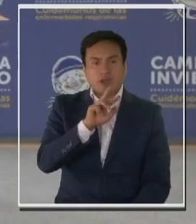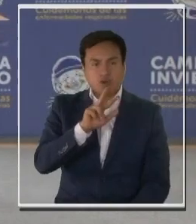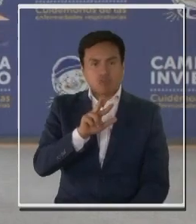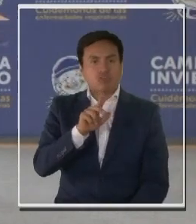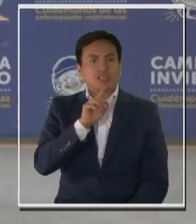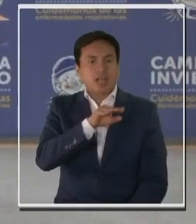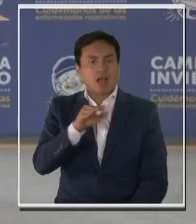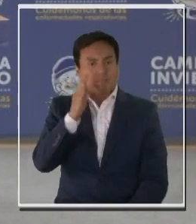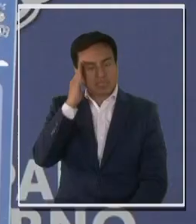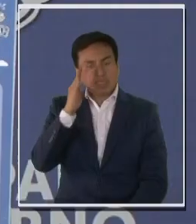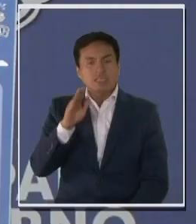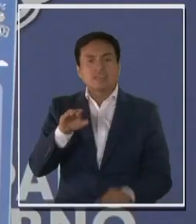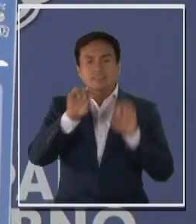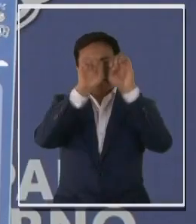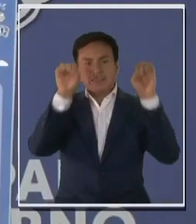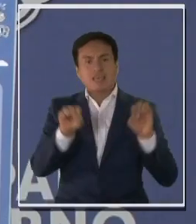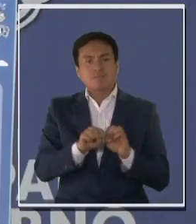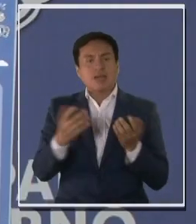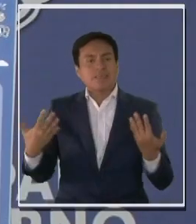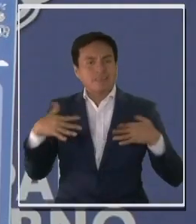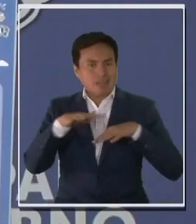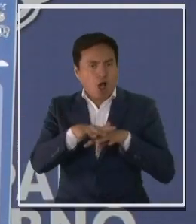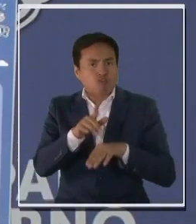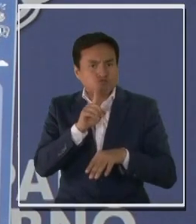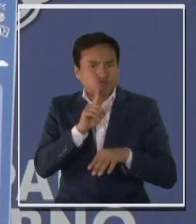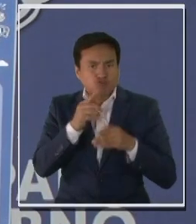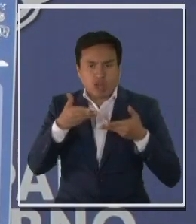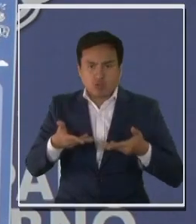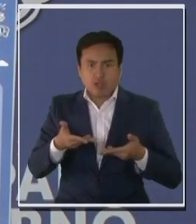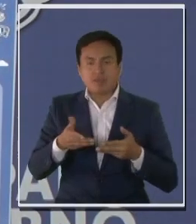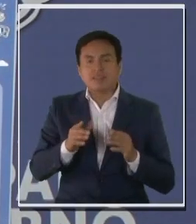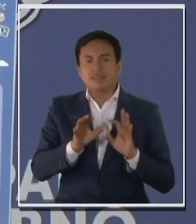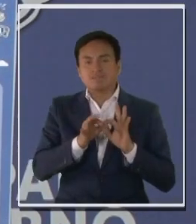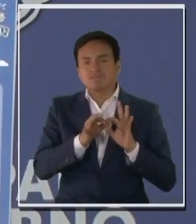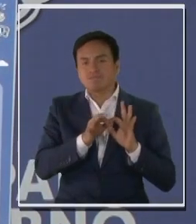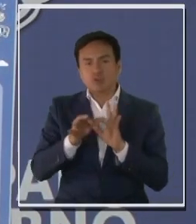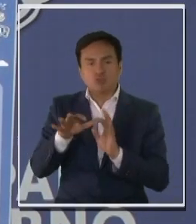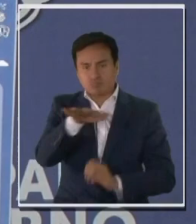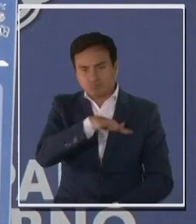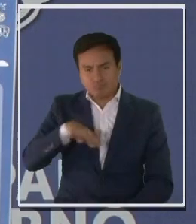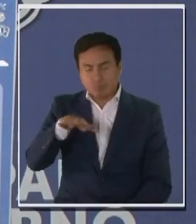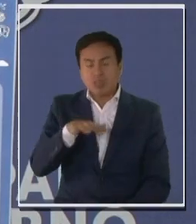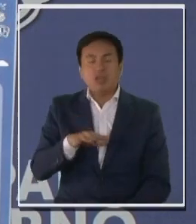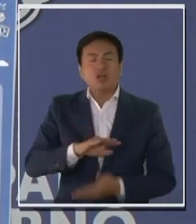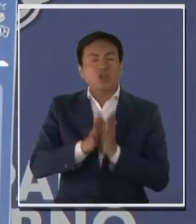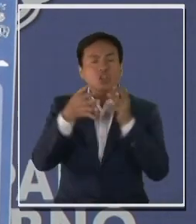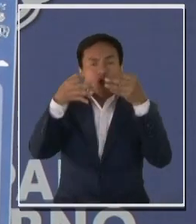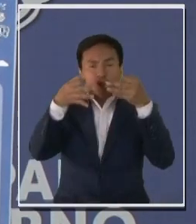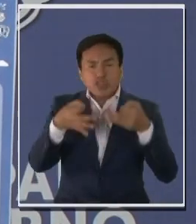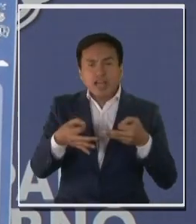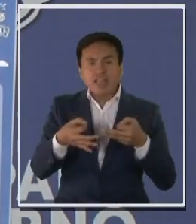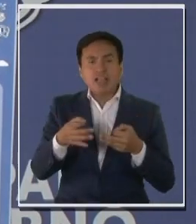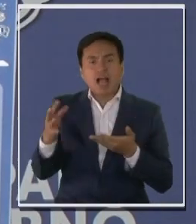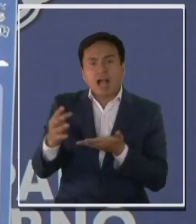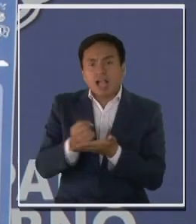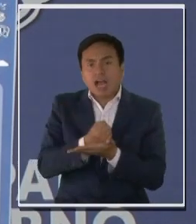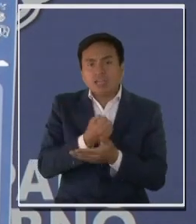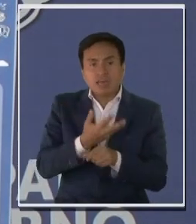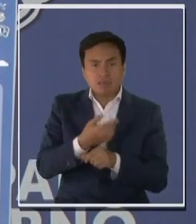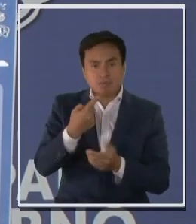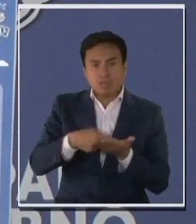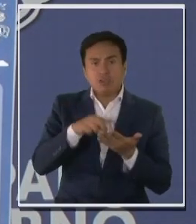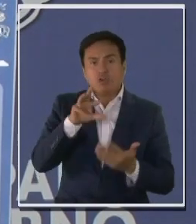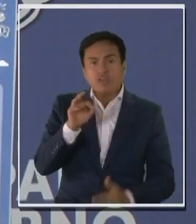camas del sistema integrado que tenemos como dotación basal la ocupación total alcanza los